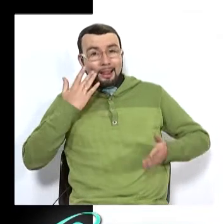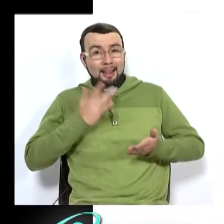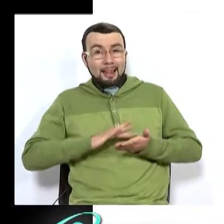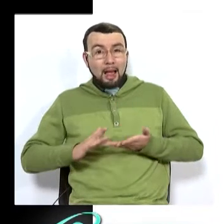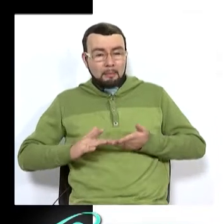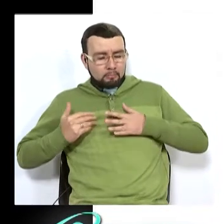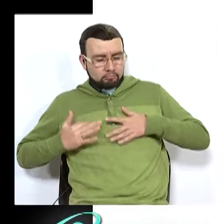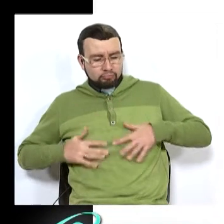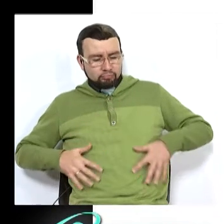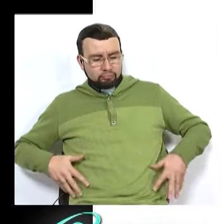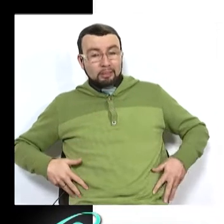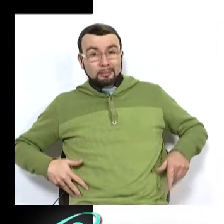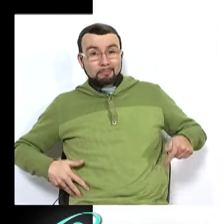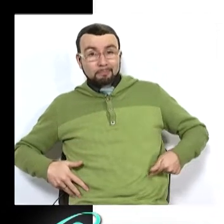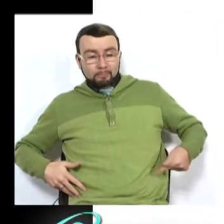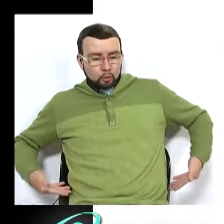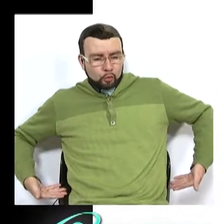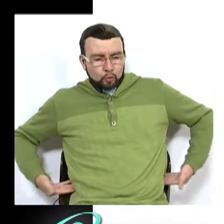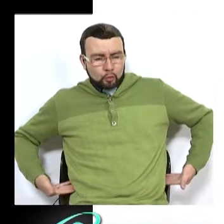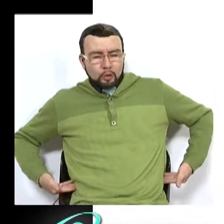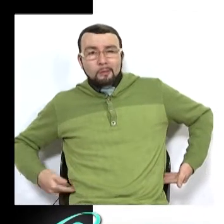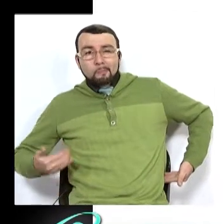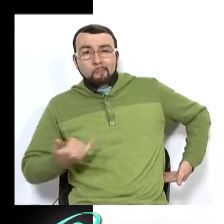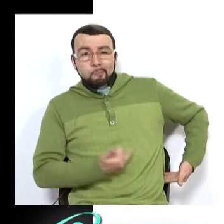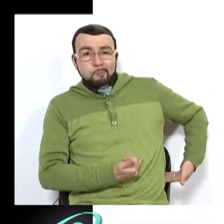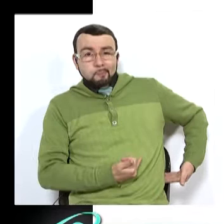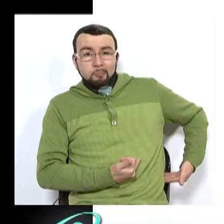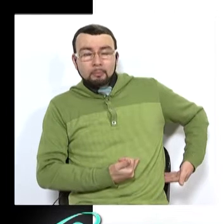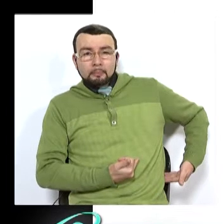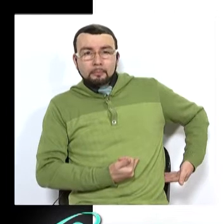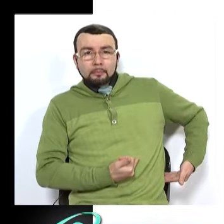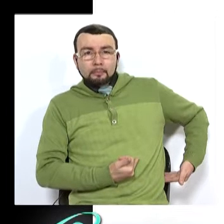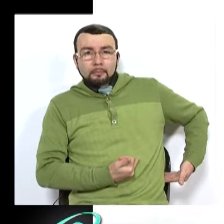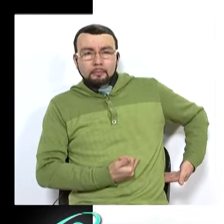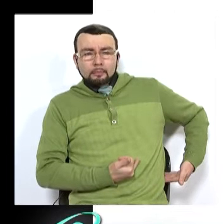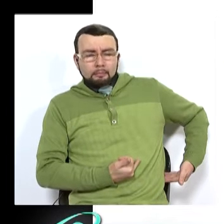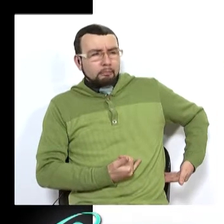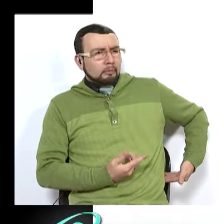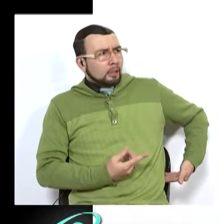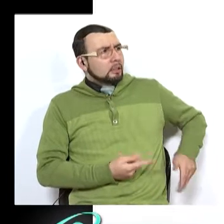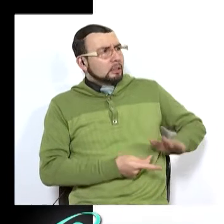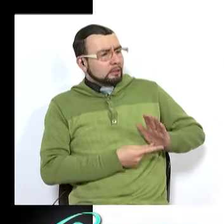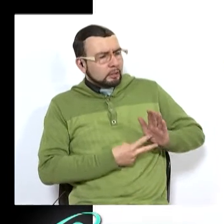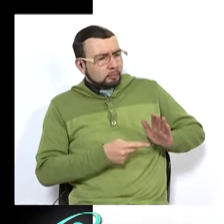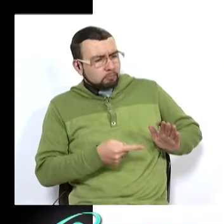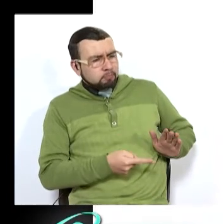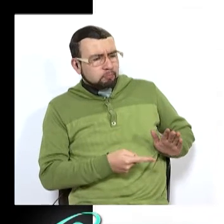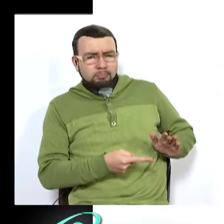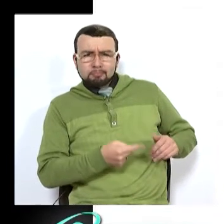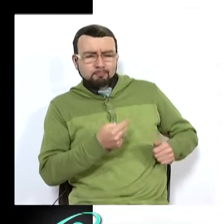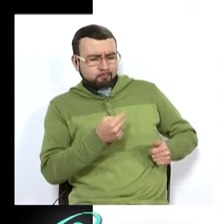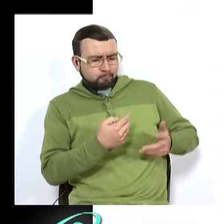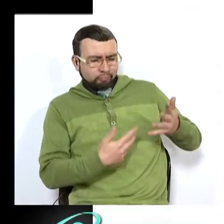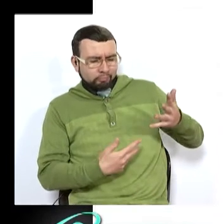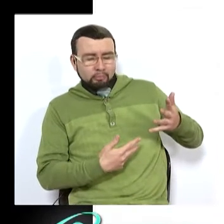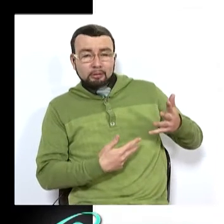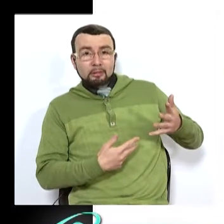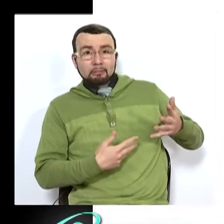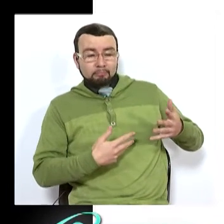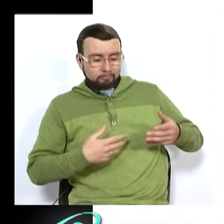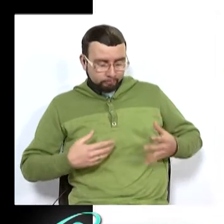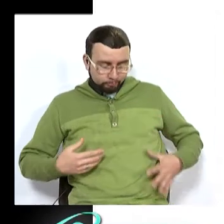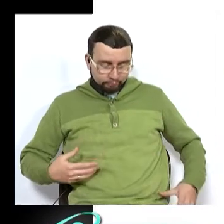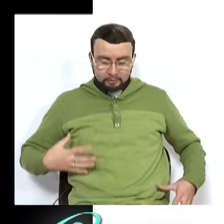filtración renal con el conducto. Entonces mire, también ahí la cantidad de estructuras que